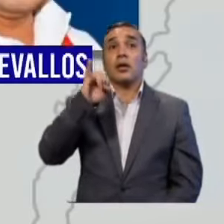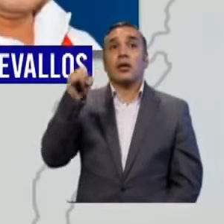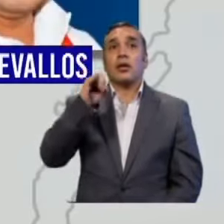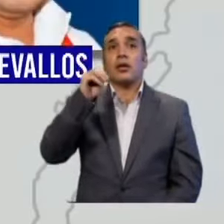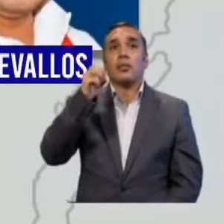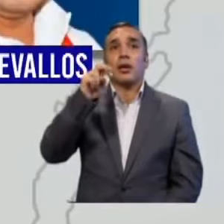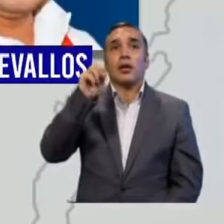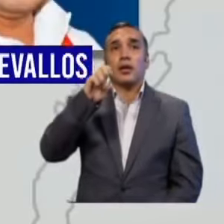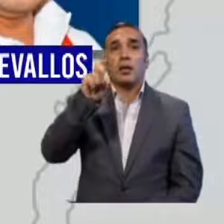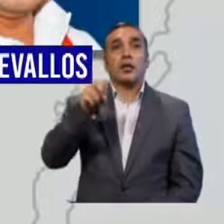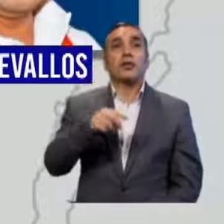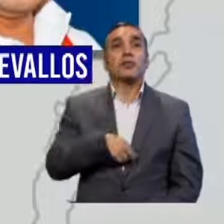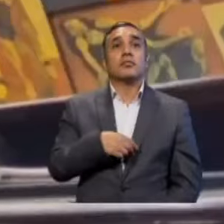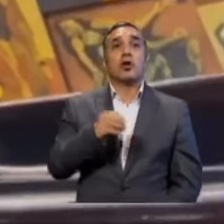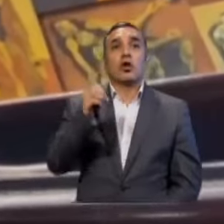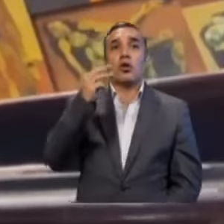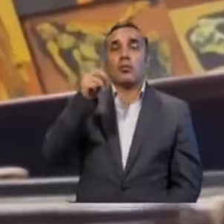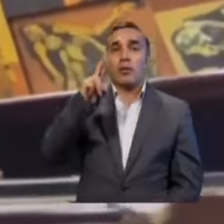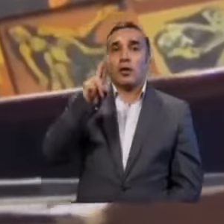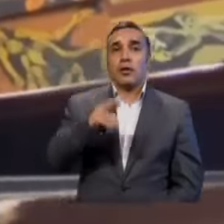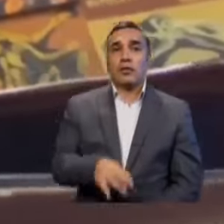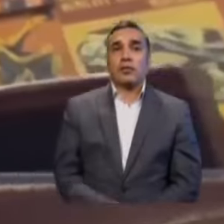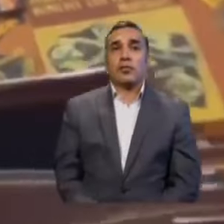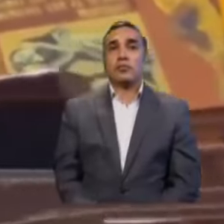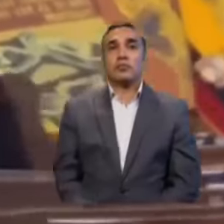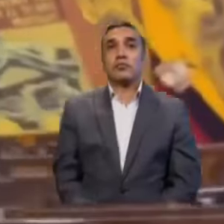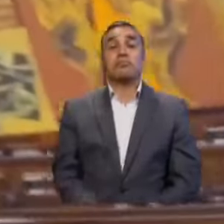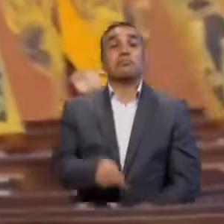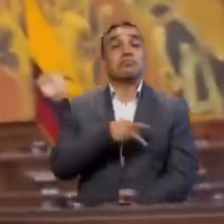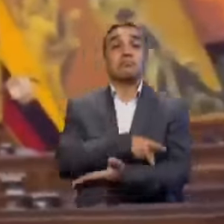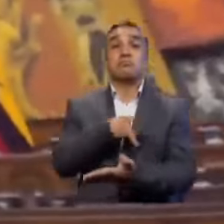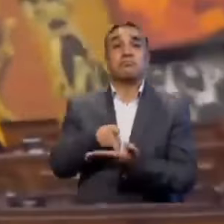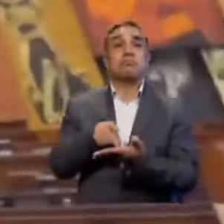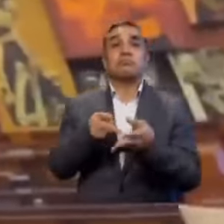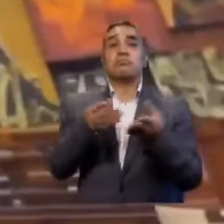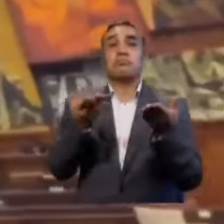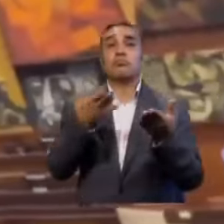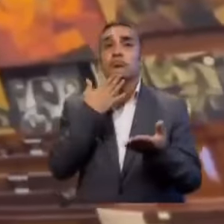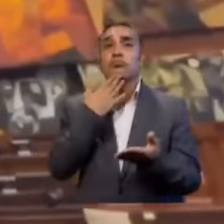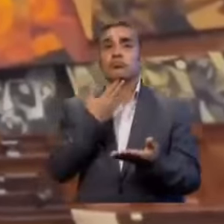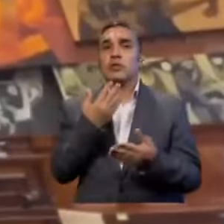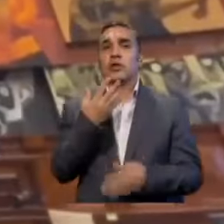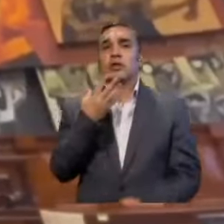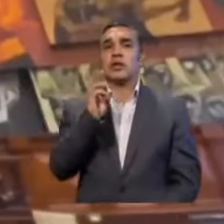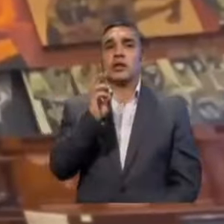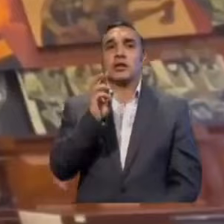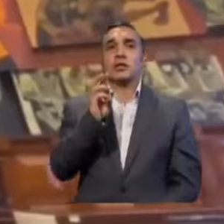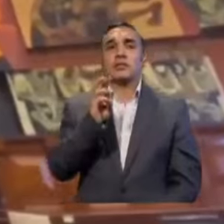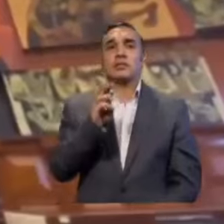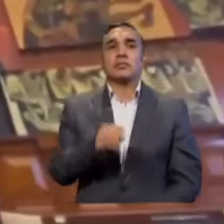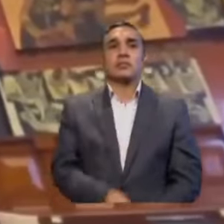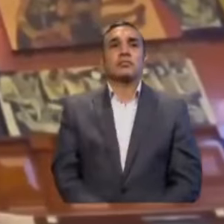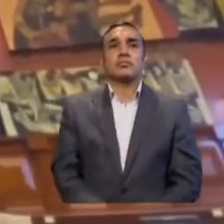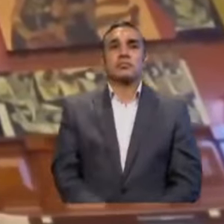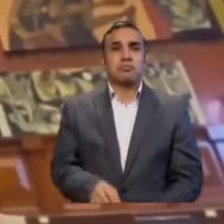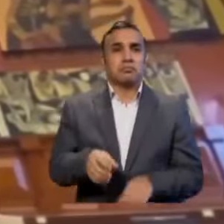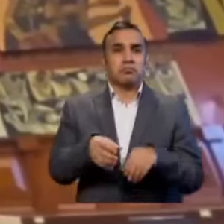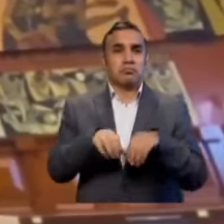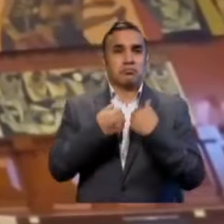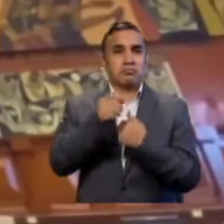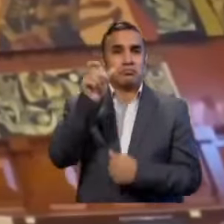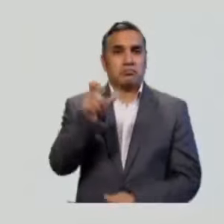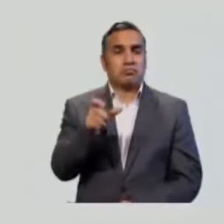y Pachakutik a Omar Ceballos. A Pichincha, el método de Webster le asigna 16 escaños. Estos son los asambleístas